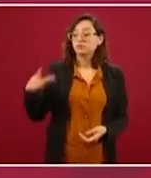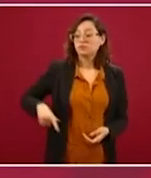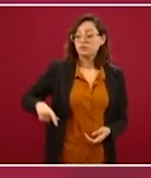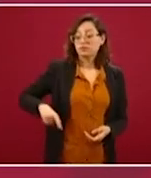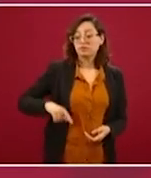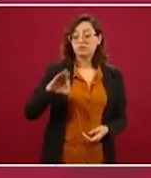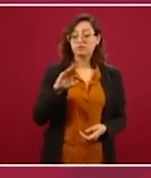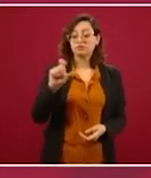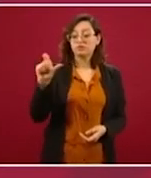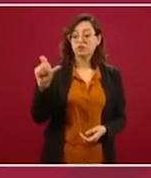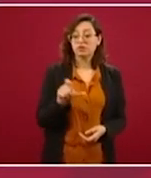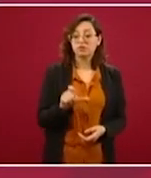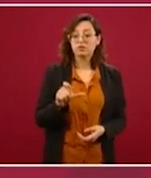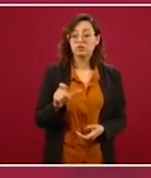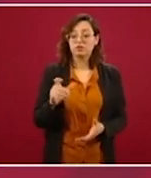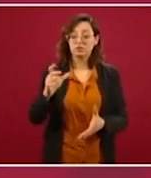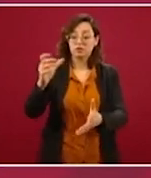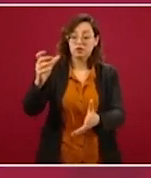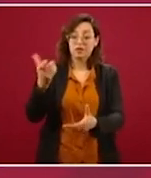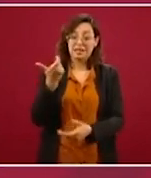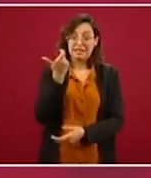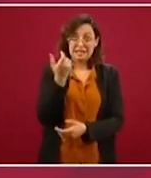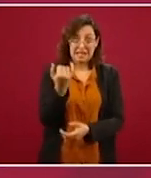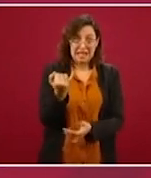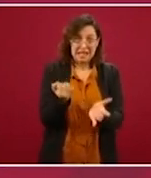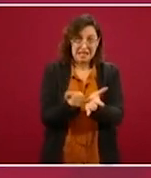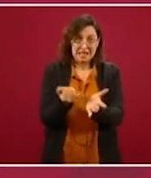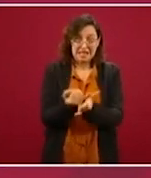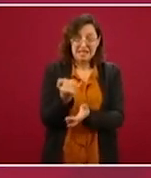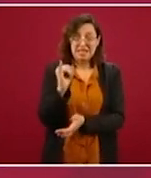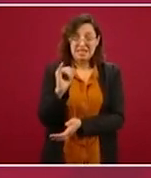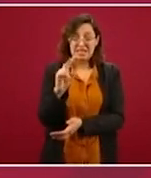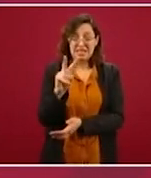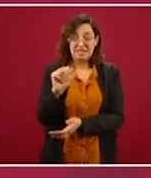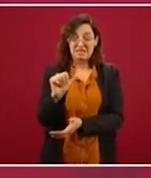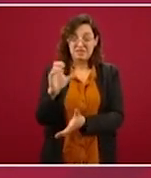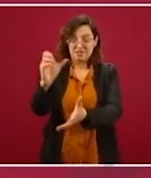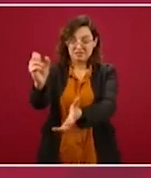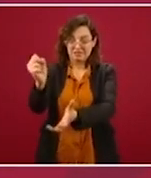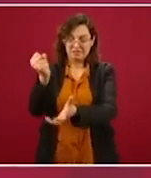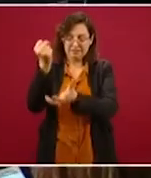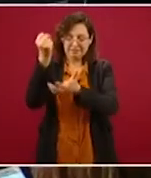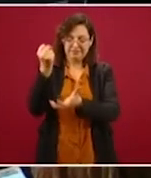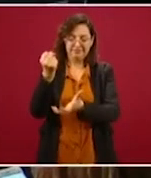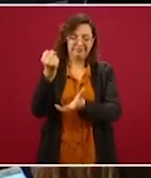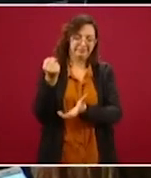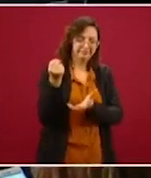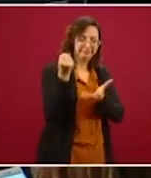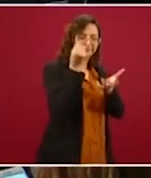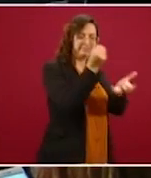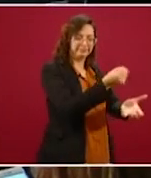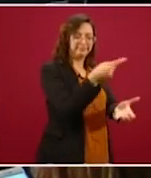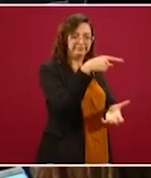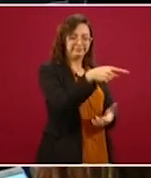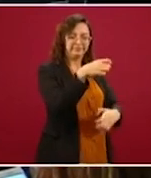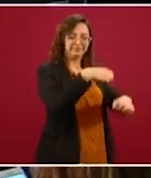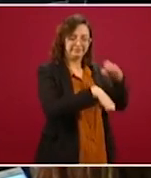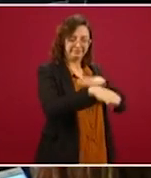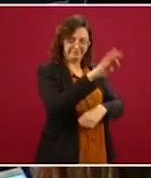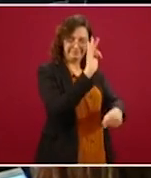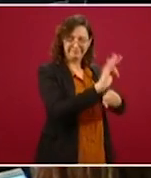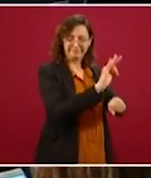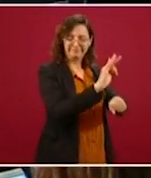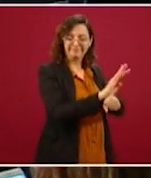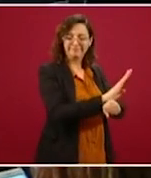se descontaron del presupuesto de los estados, de las participaciones